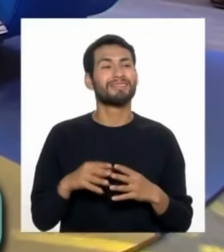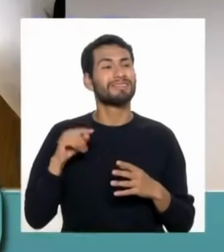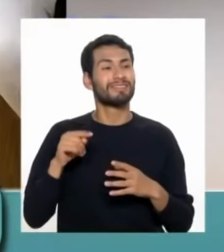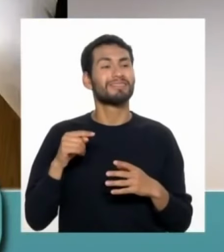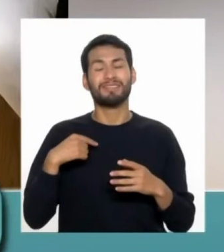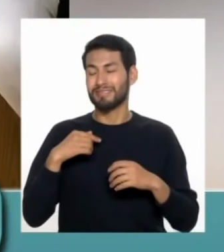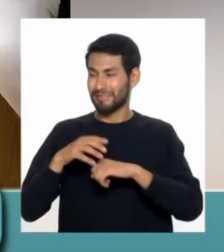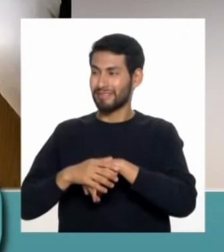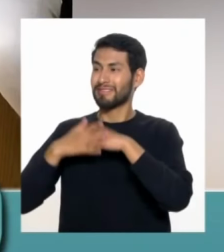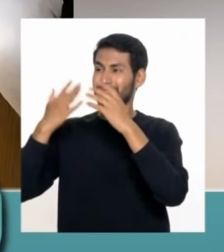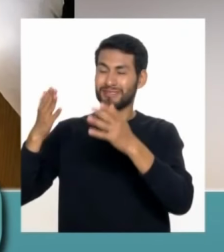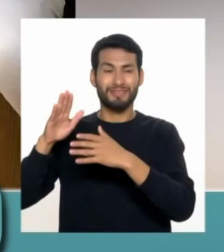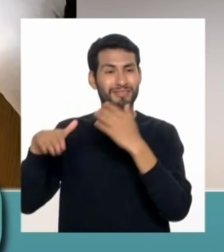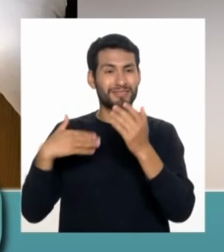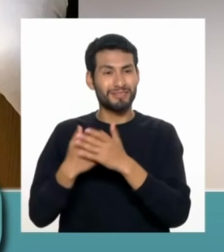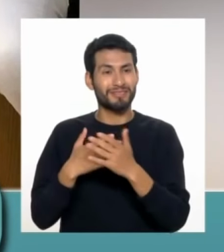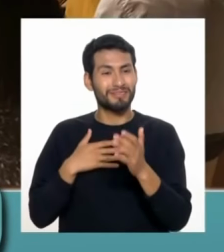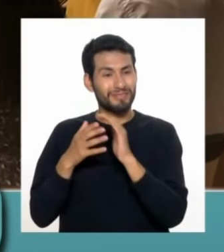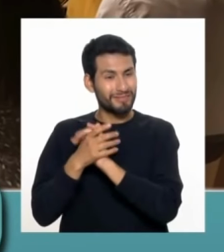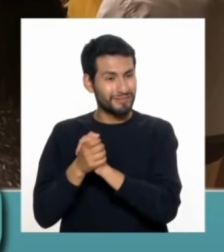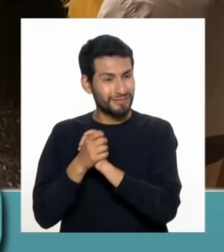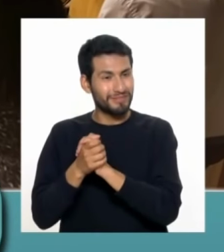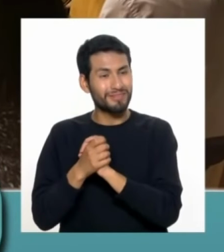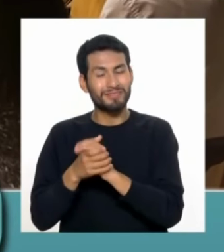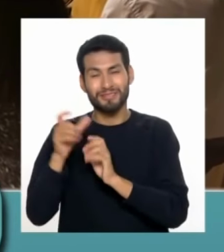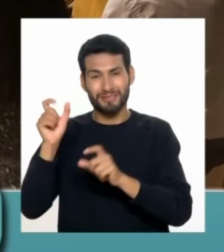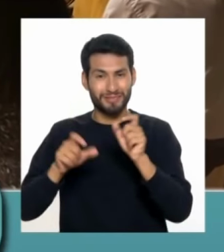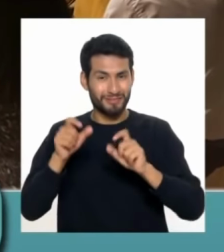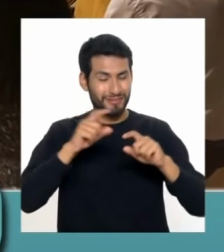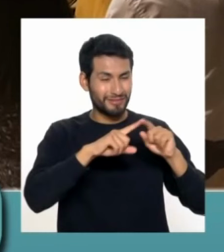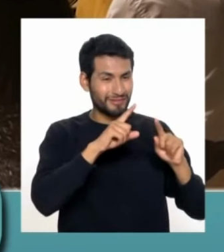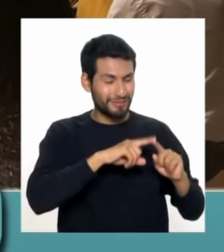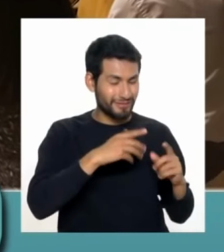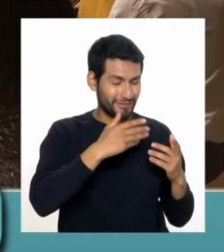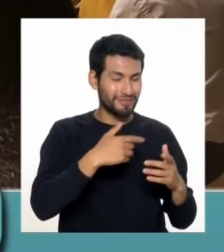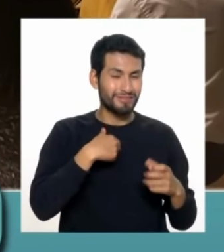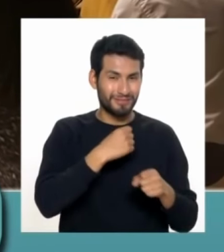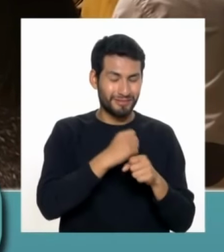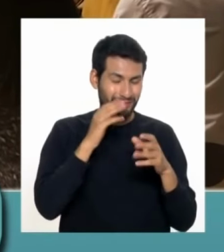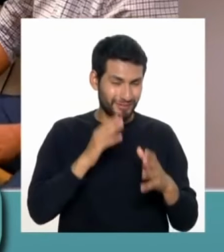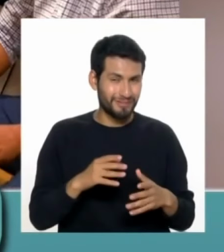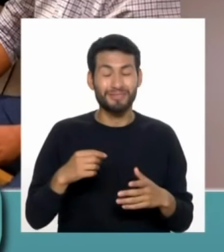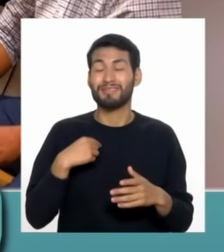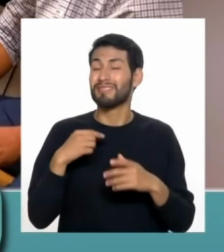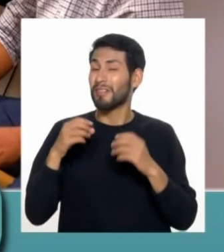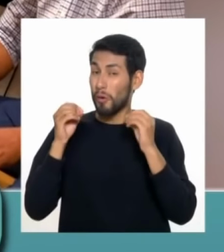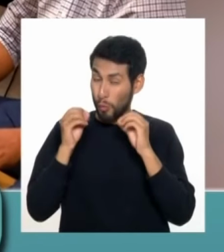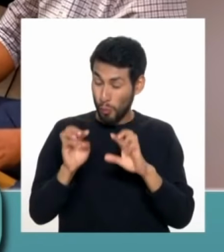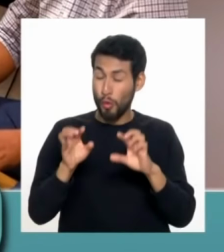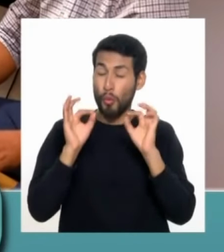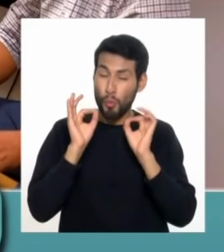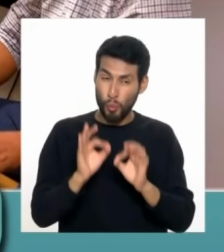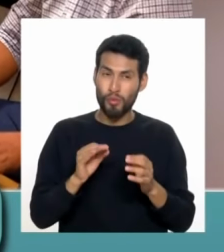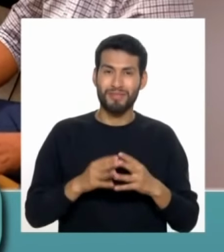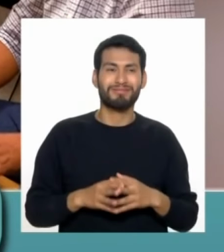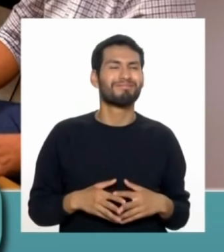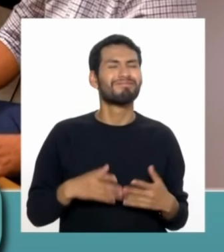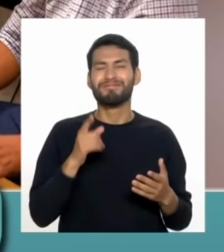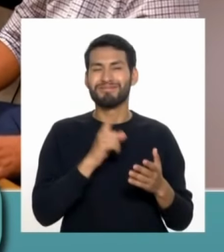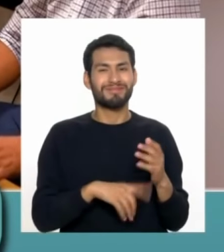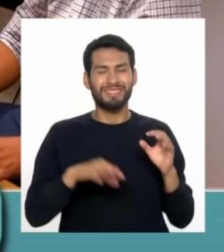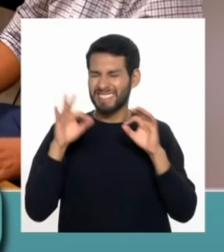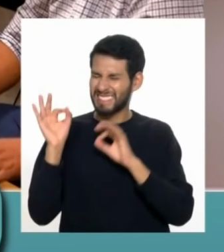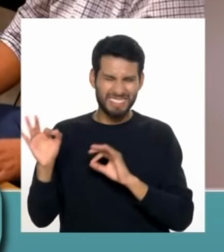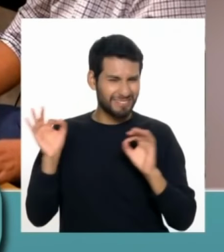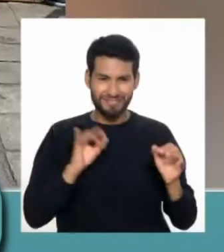mando un saludo a todos mis compañeros y colegas que hemos tenido la misma oportunidad, ¿no? Y solemos hacer